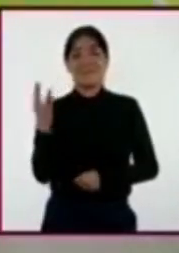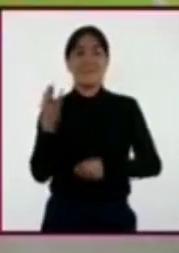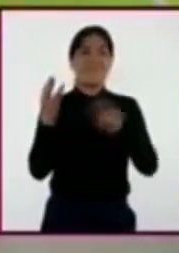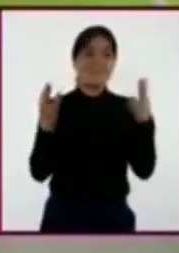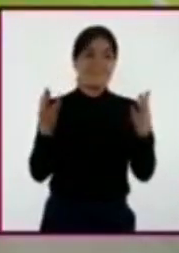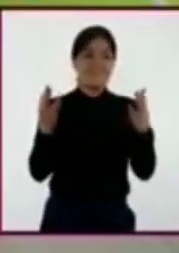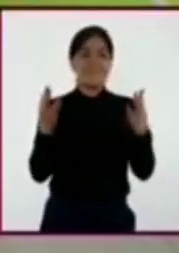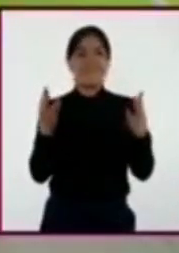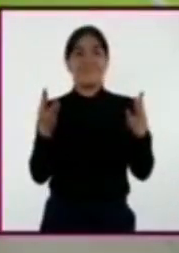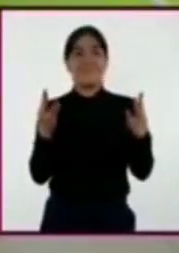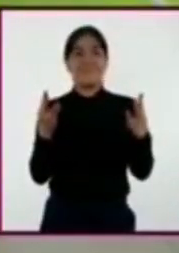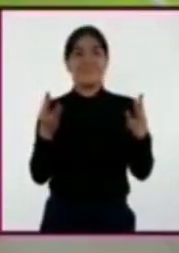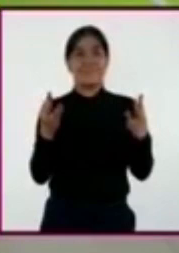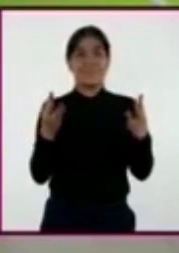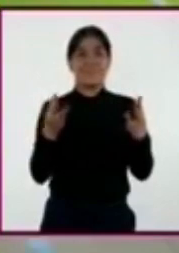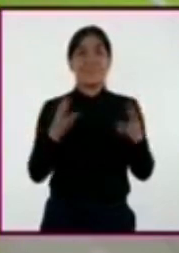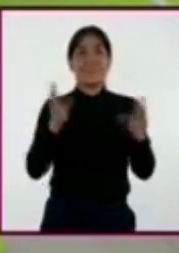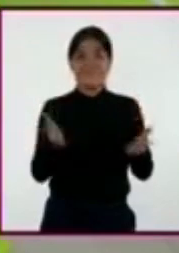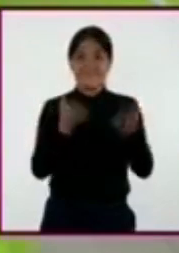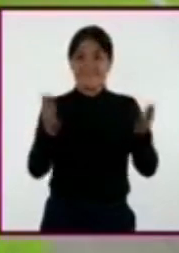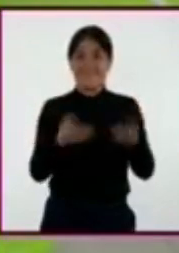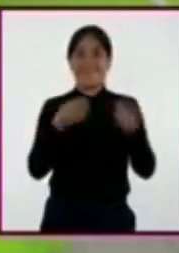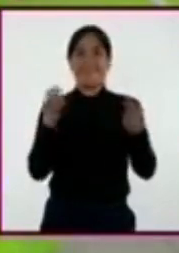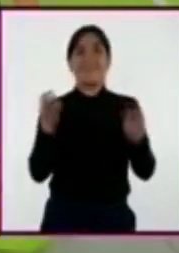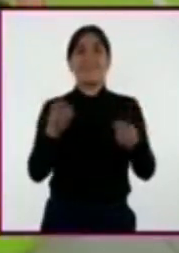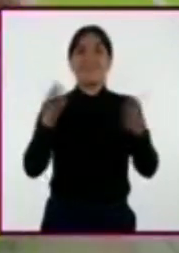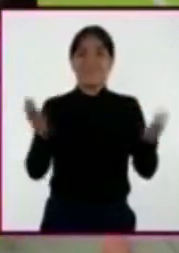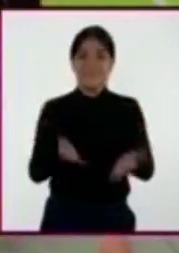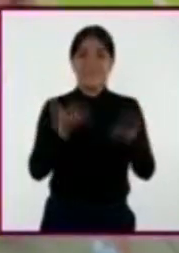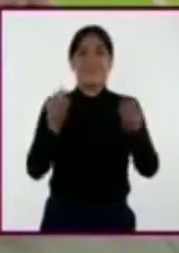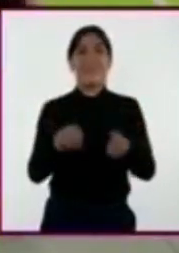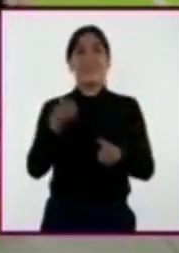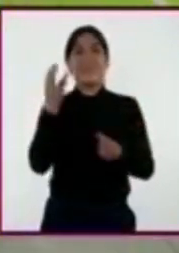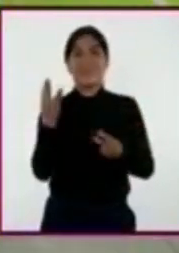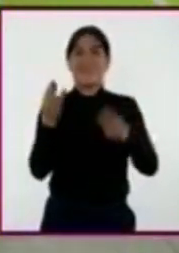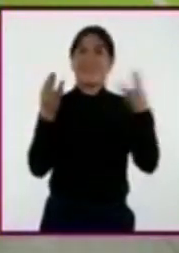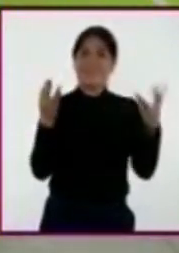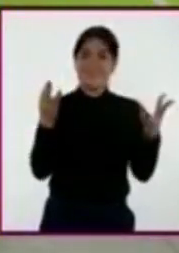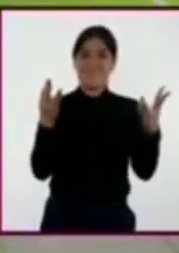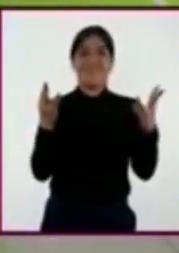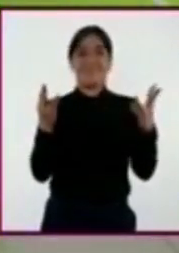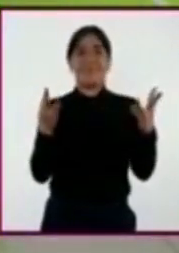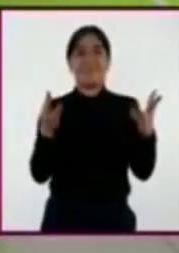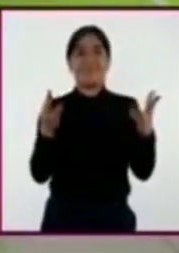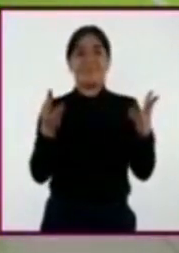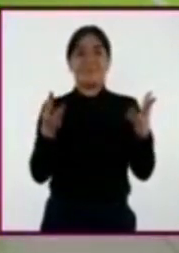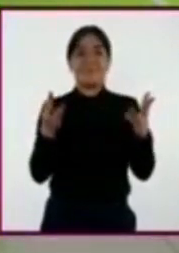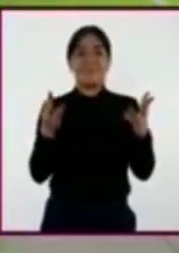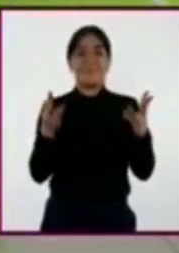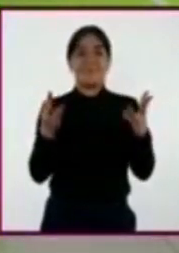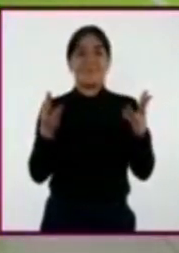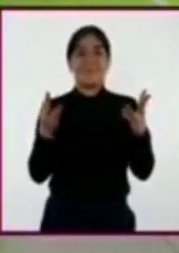3, 2. Vamos, vamos. Vamos. 3, 3.